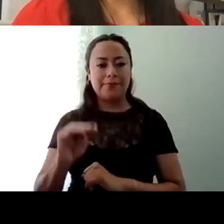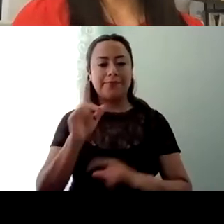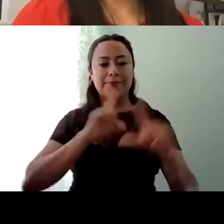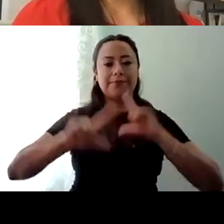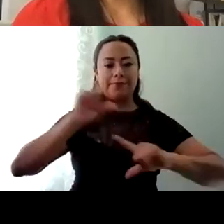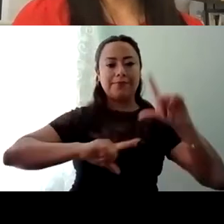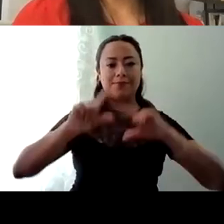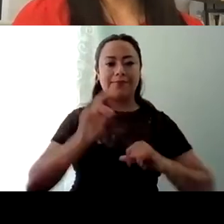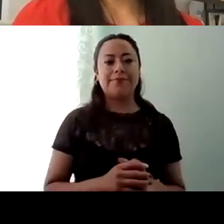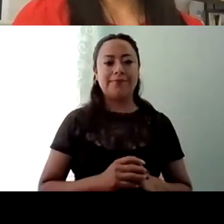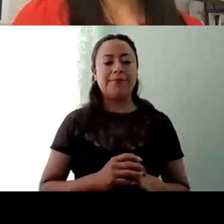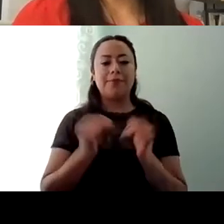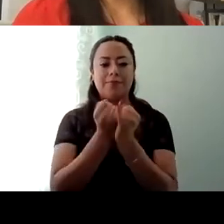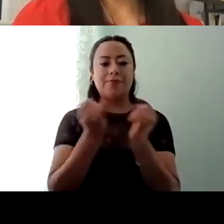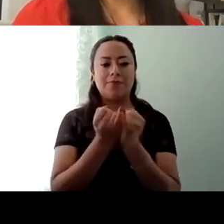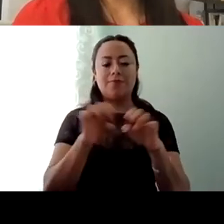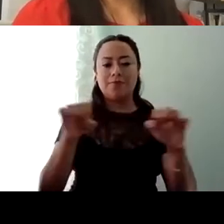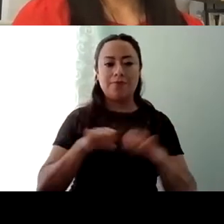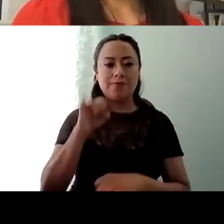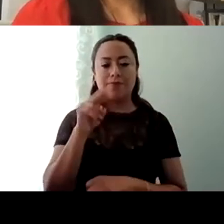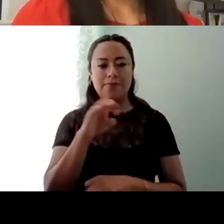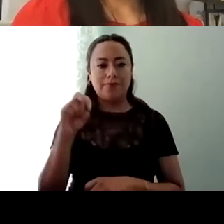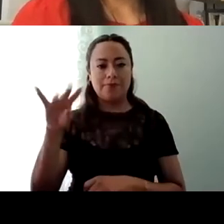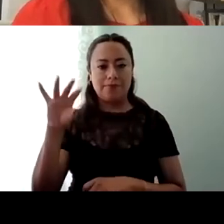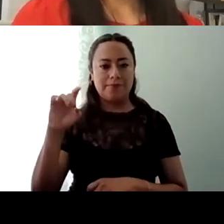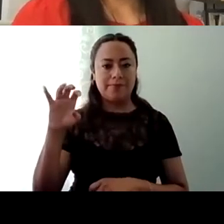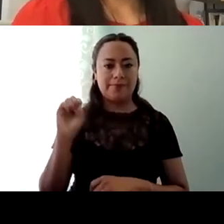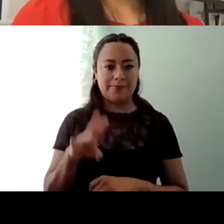social y de innovación. Hasta pronto.